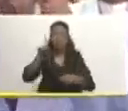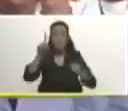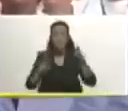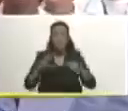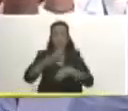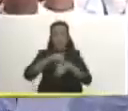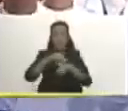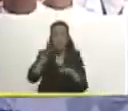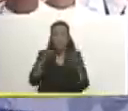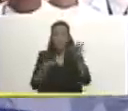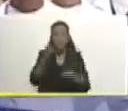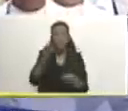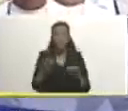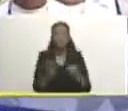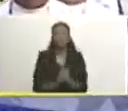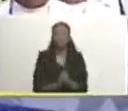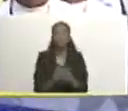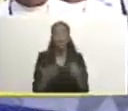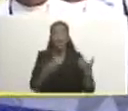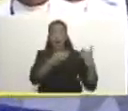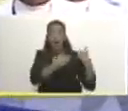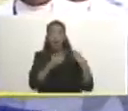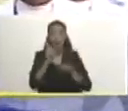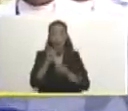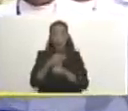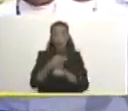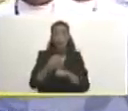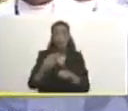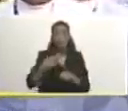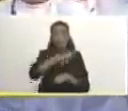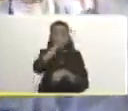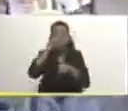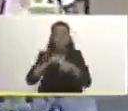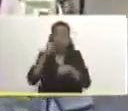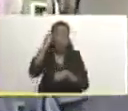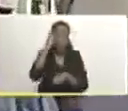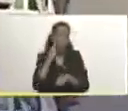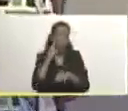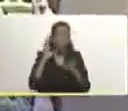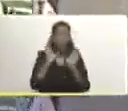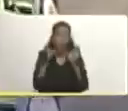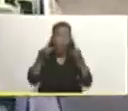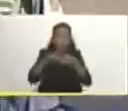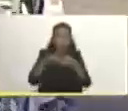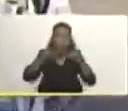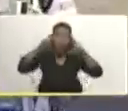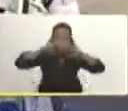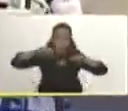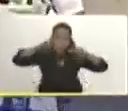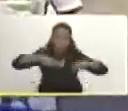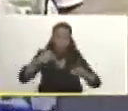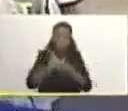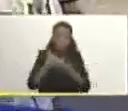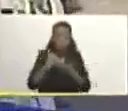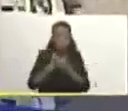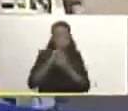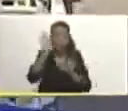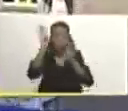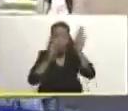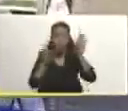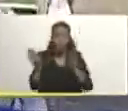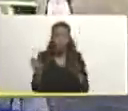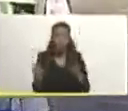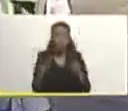Ministerio de Relaciones Interiores, a cargo de la Guardia Nacional y de las Oficinas de Investigación e Identificación de Extranjeros,